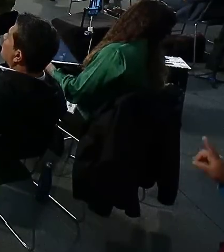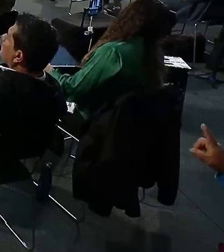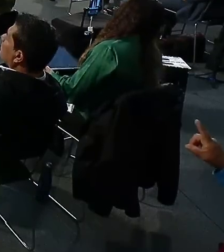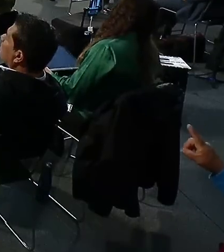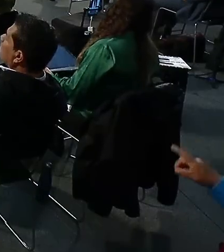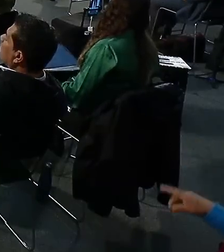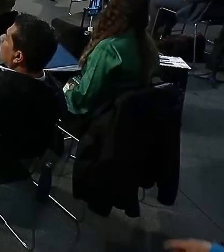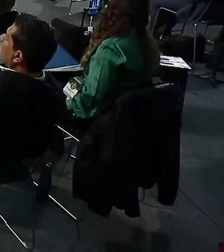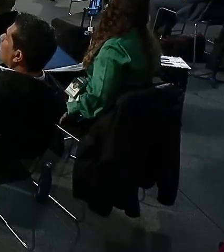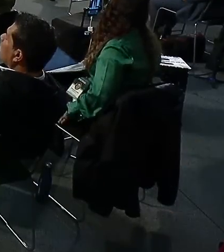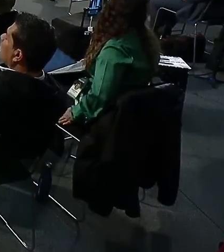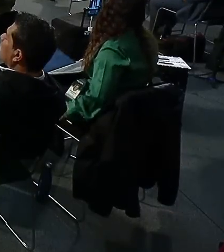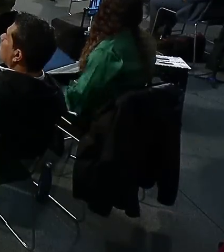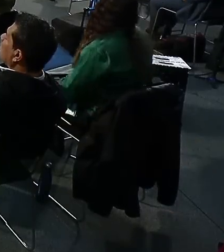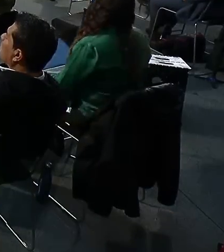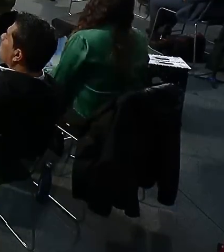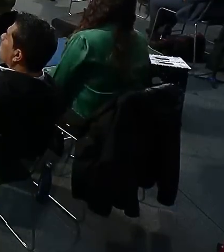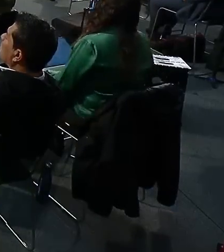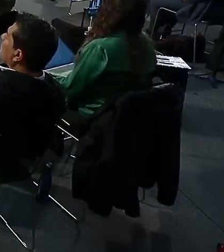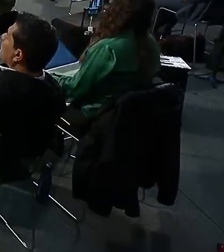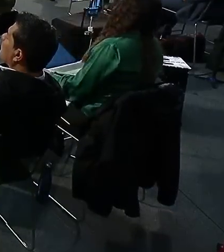y que